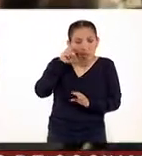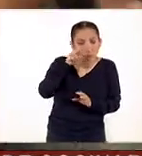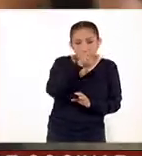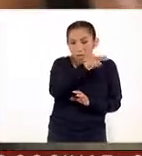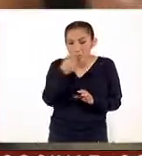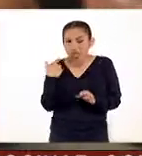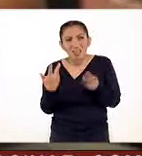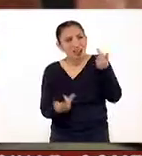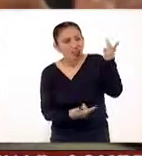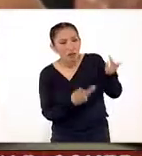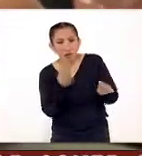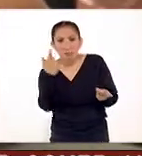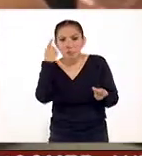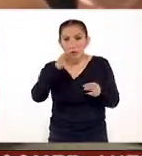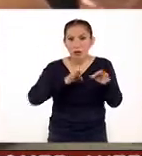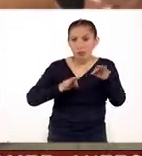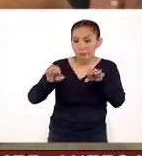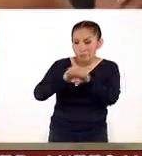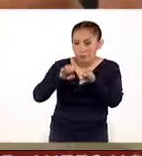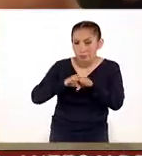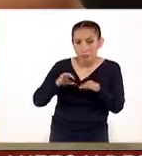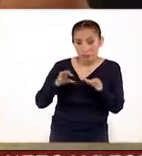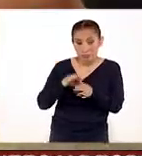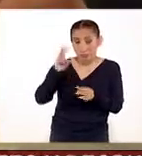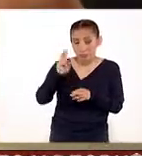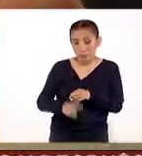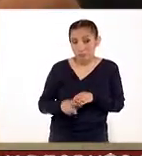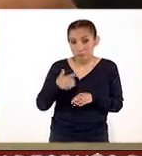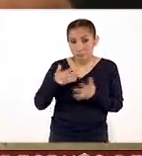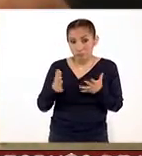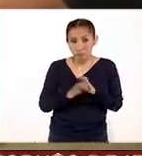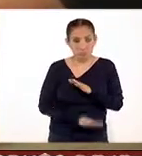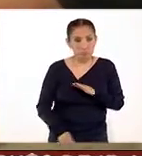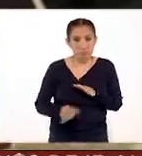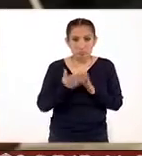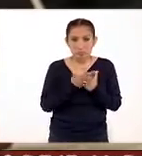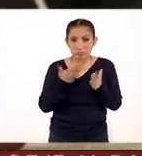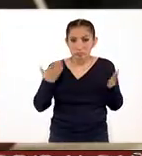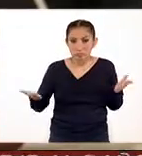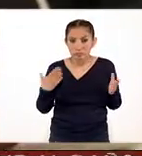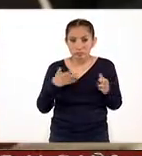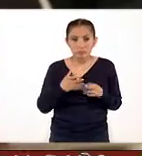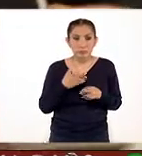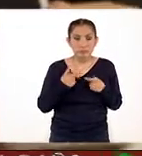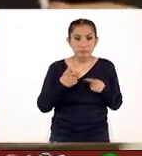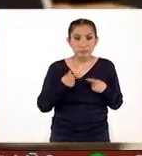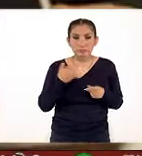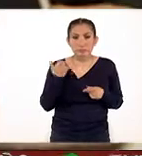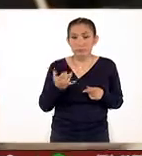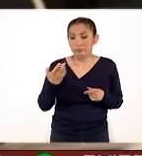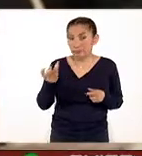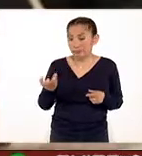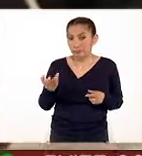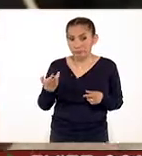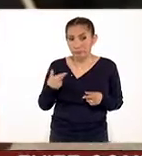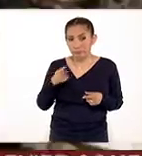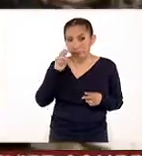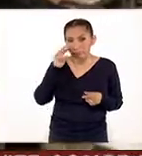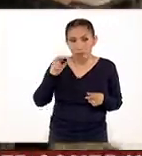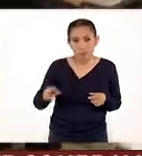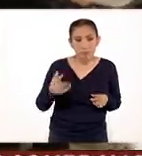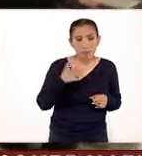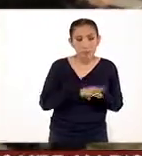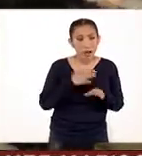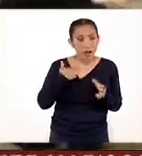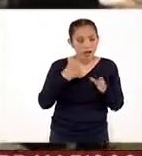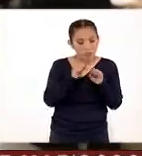observar, para preguntar, para trabajar en equipo, cosa que es una condición fundamental hoy en la sociedad. Y ello lo estamos haciendo de